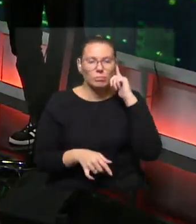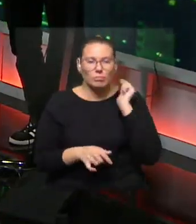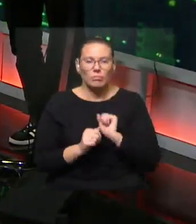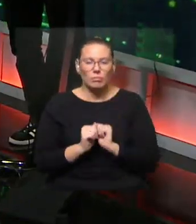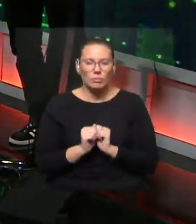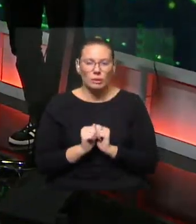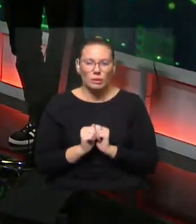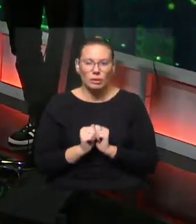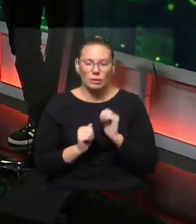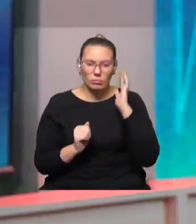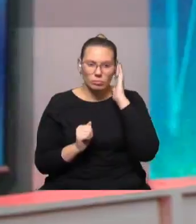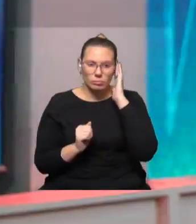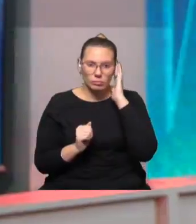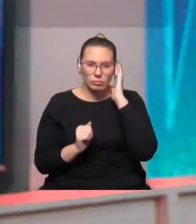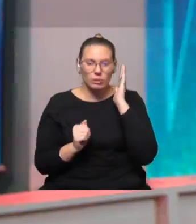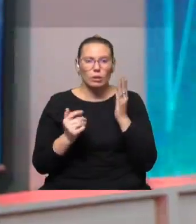bueno